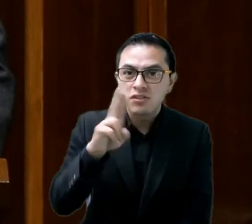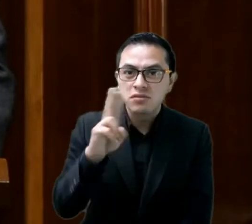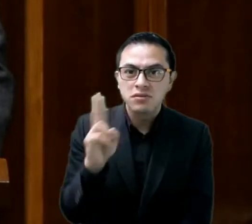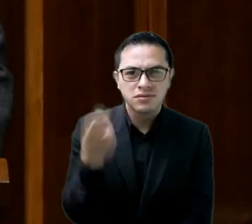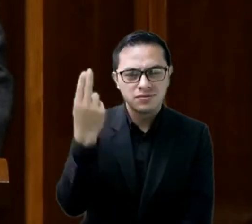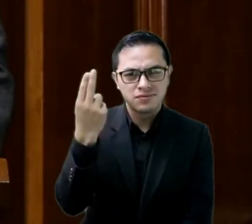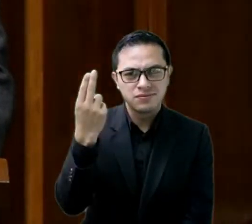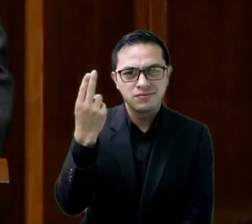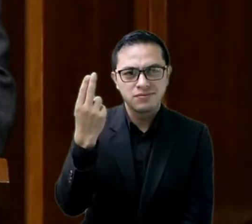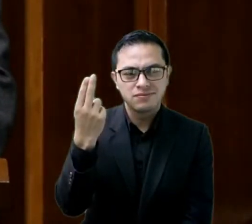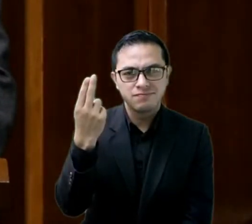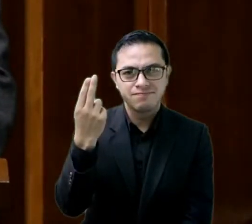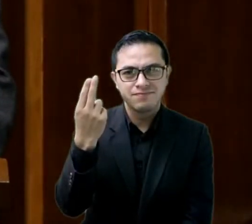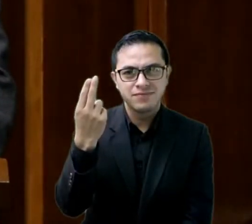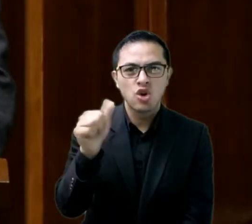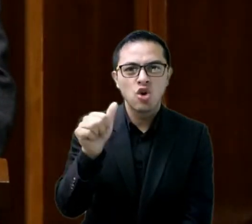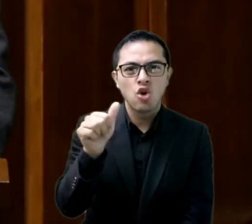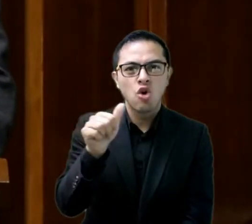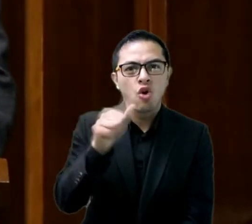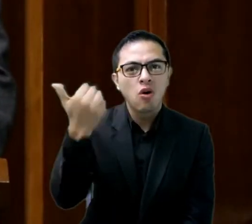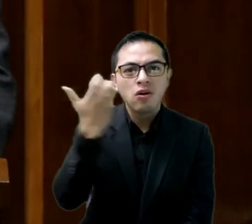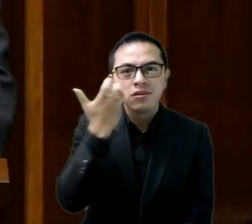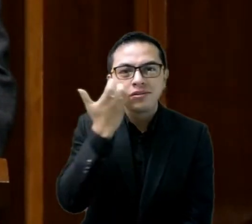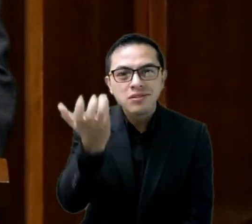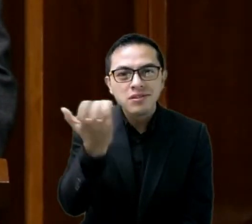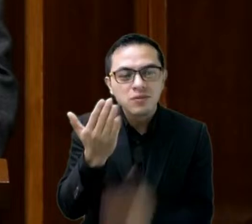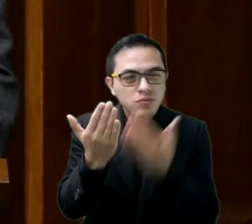y el sueño de alguien que quiere estudiar medicina?